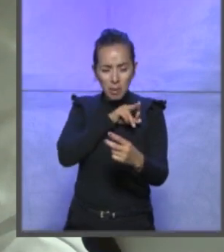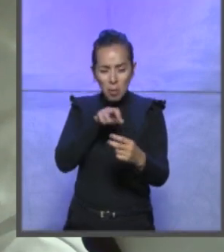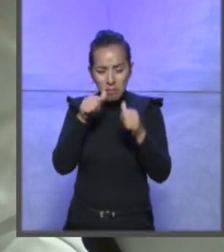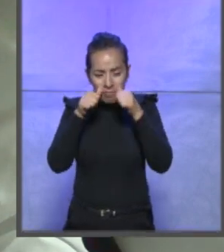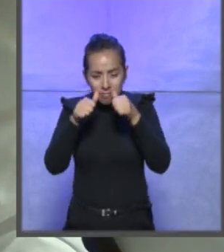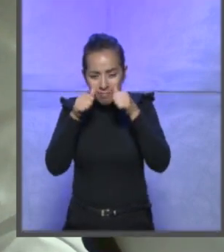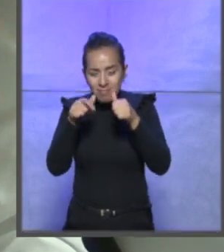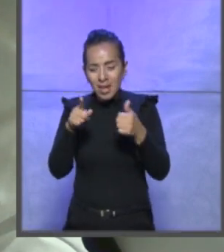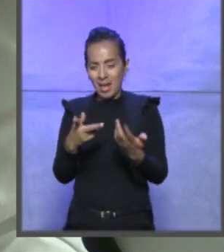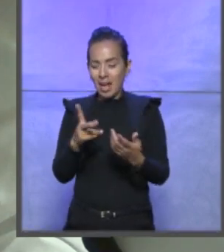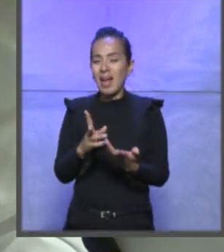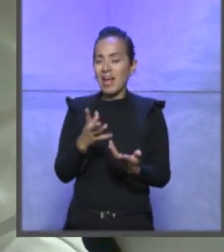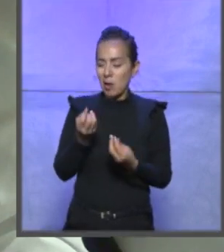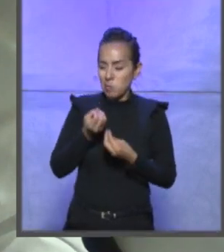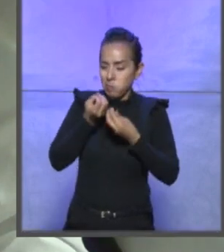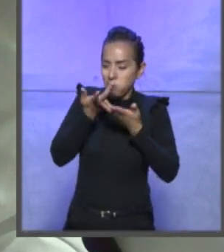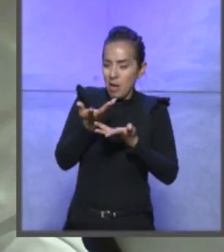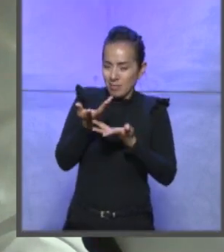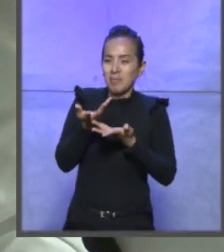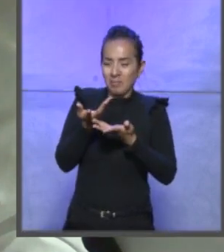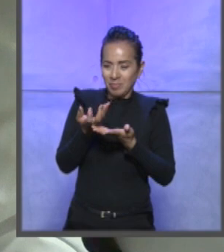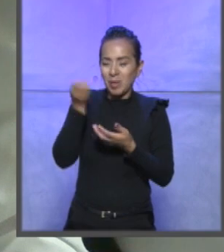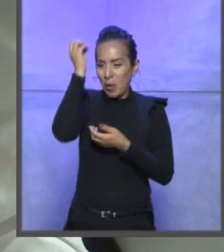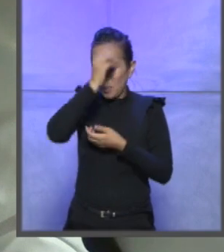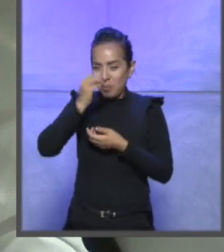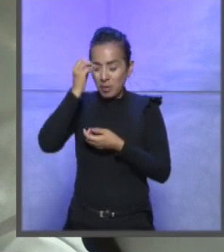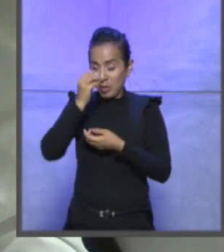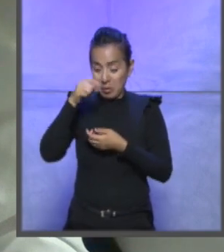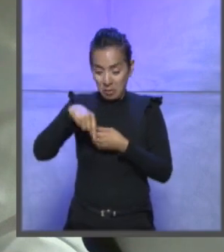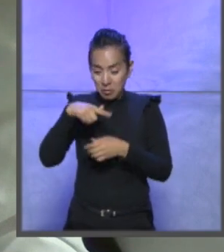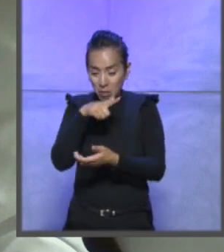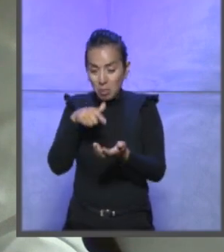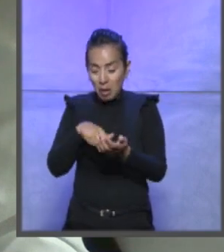el cual igual, al tener la oportunidad de tener este espacio,